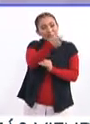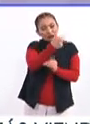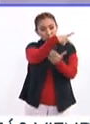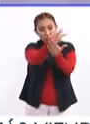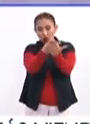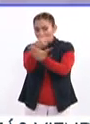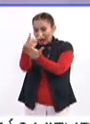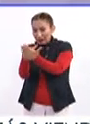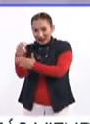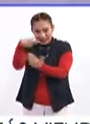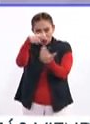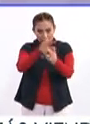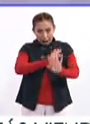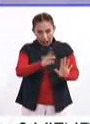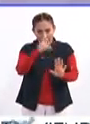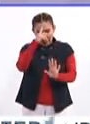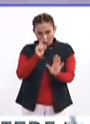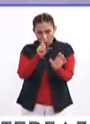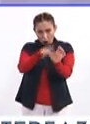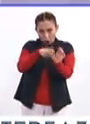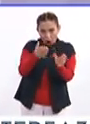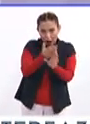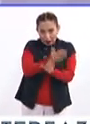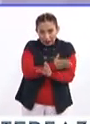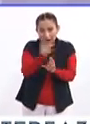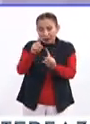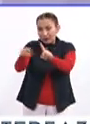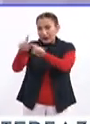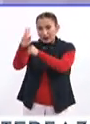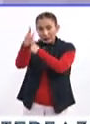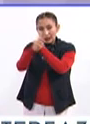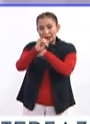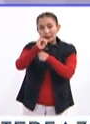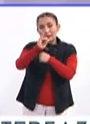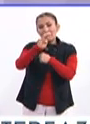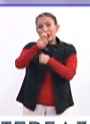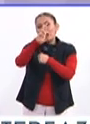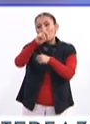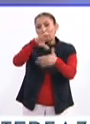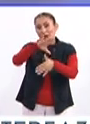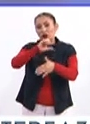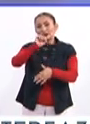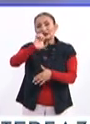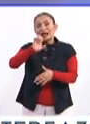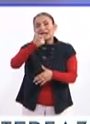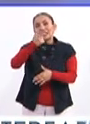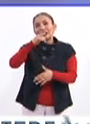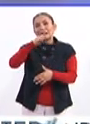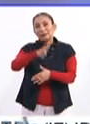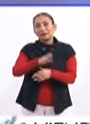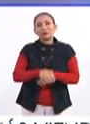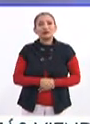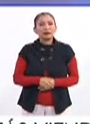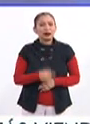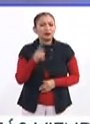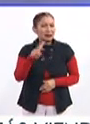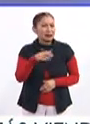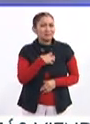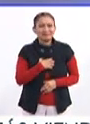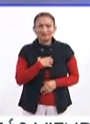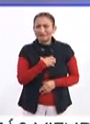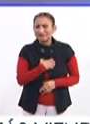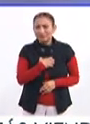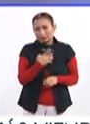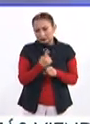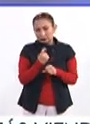programas regionales en los que ya participa México y los diferentes países de Iberoamérica a través de la CEGIP. Bien, estamos muy contentos porque,